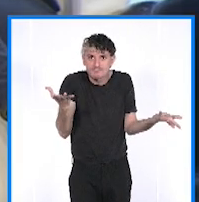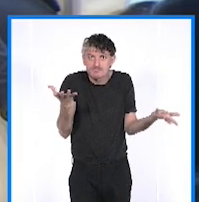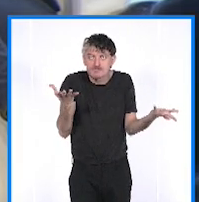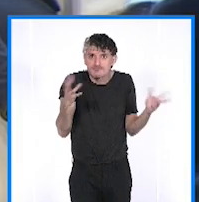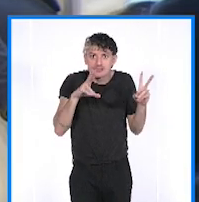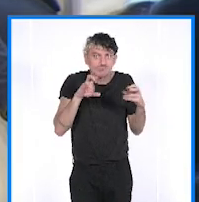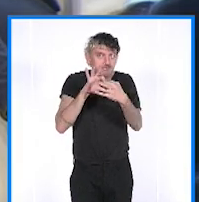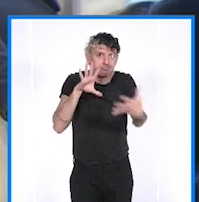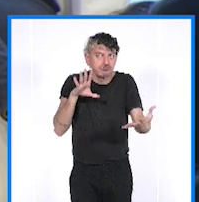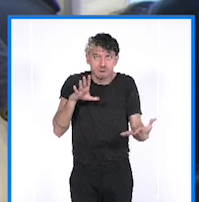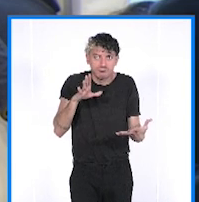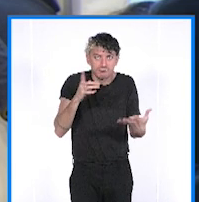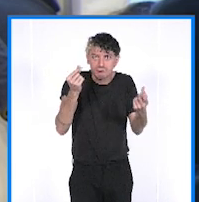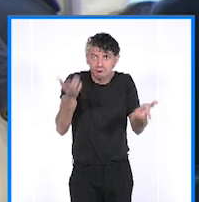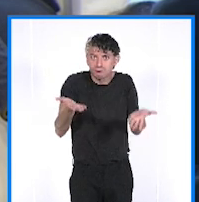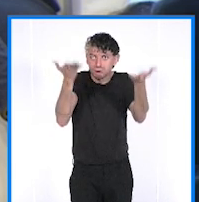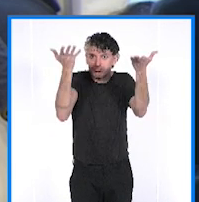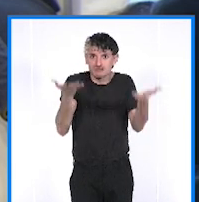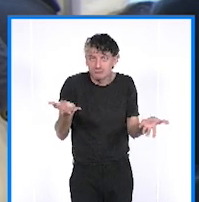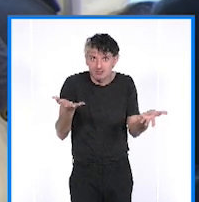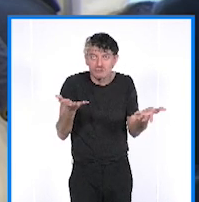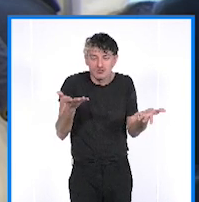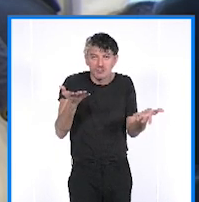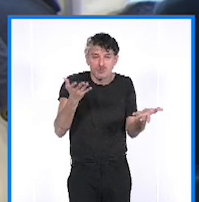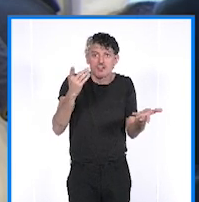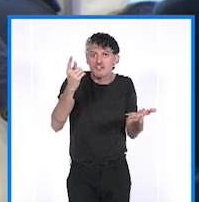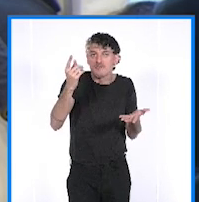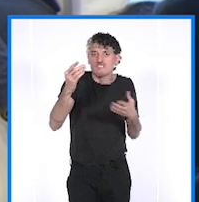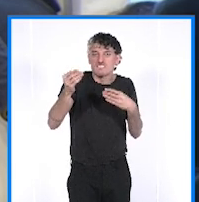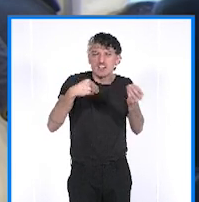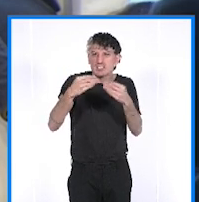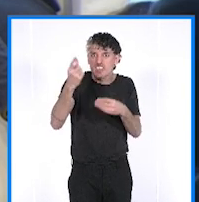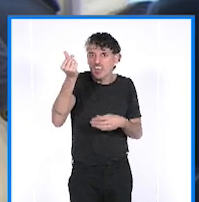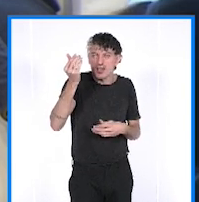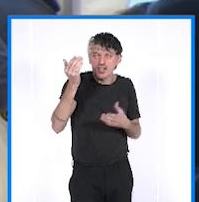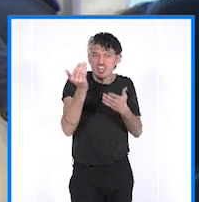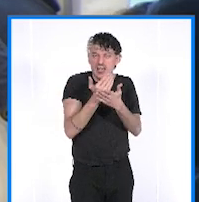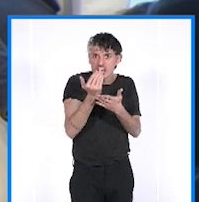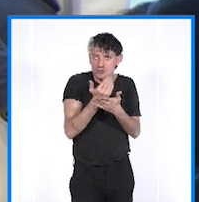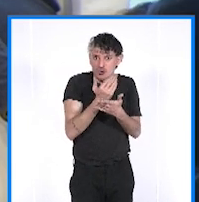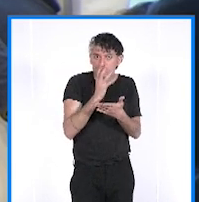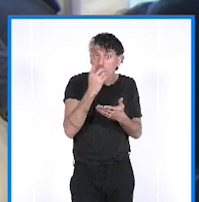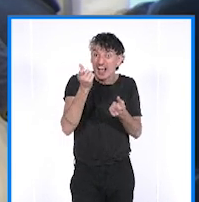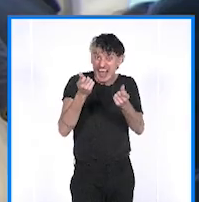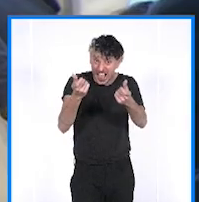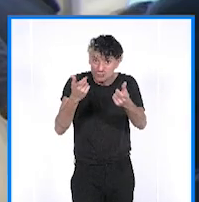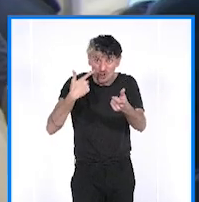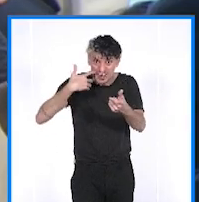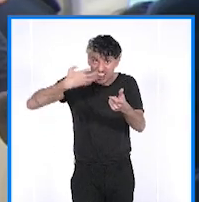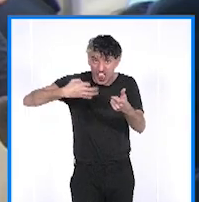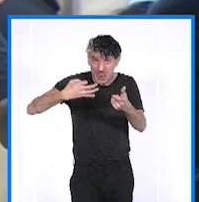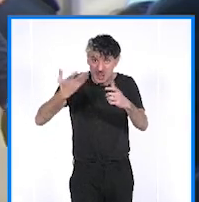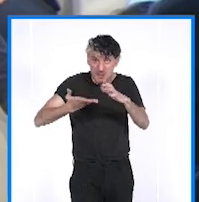eso sí que dar cierta flexibilidad al ingreso porque eh Porque el coste sí se dispara el coste sí que es real se va